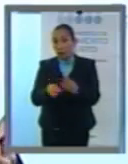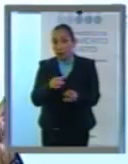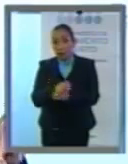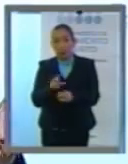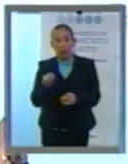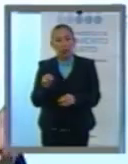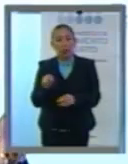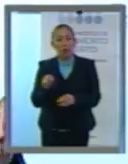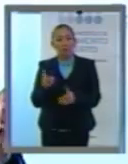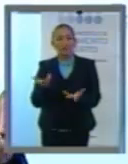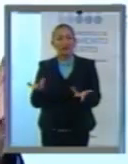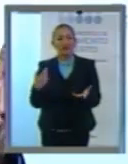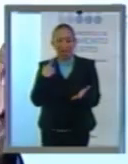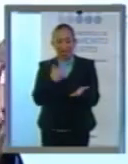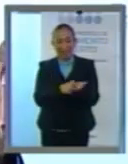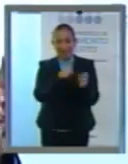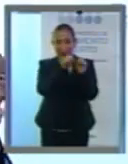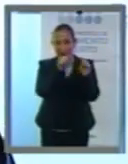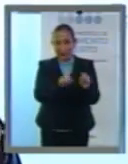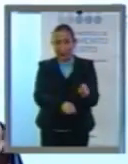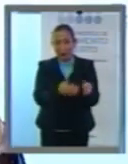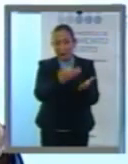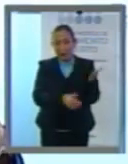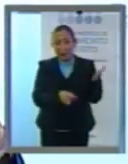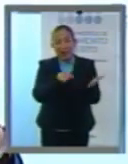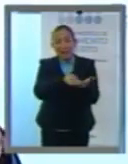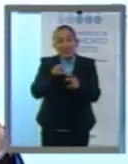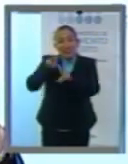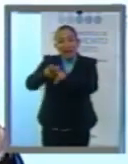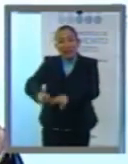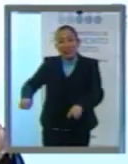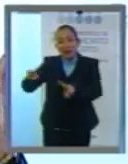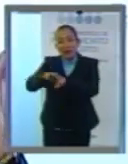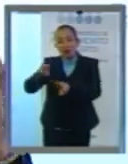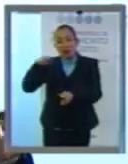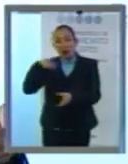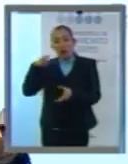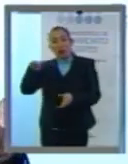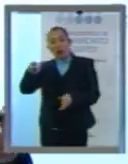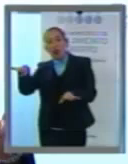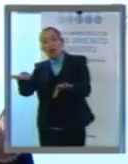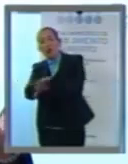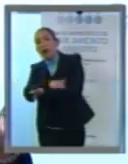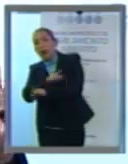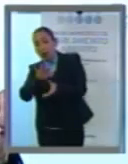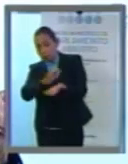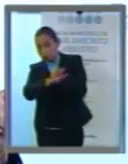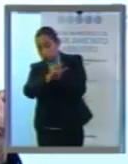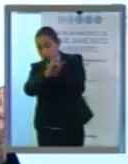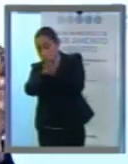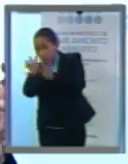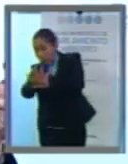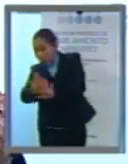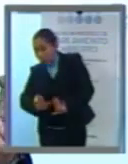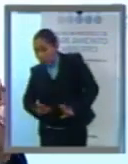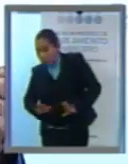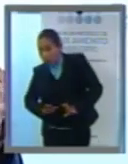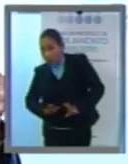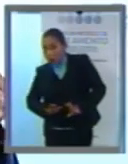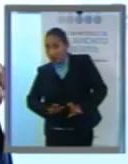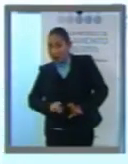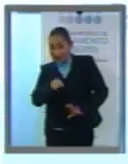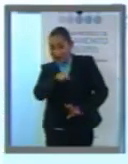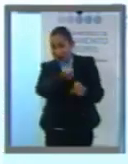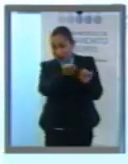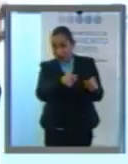está tampoco dentro de nuestro sistema es analizarlo desde el punto de cómo cambian los comportamientos. El sistema no está